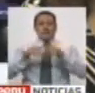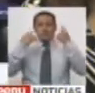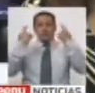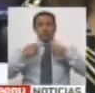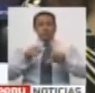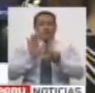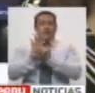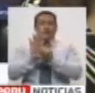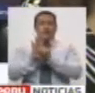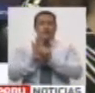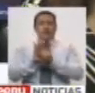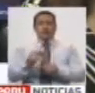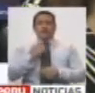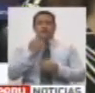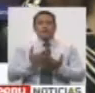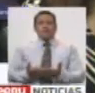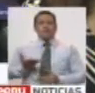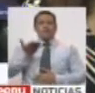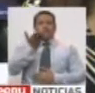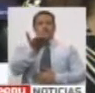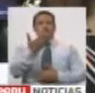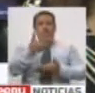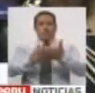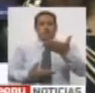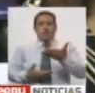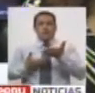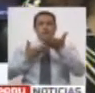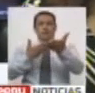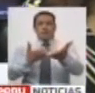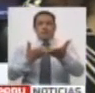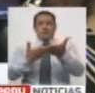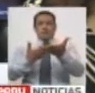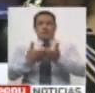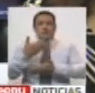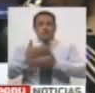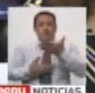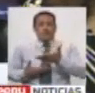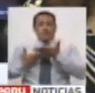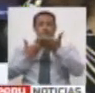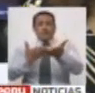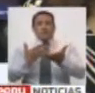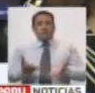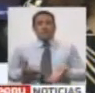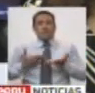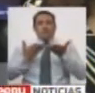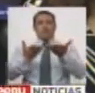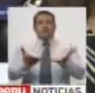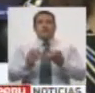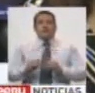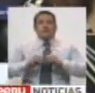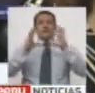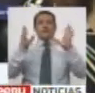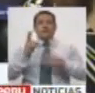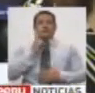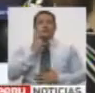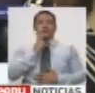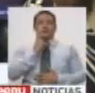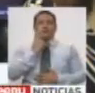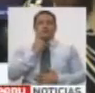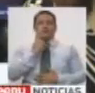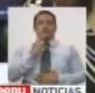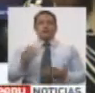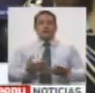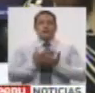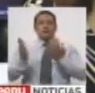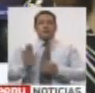de la ley, es presentar un recurso extraordinario. Y el recurso extraordinario lo vamos a entregar el día viernes, en donde